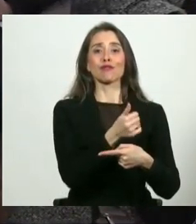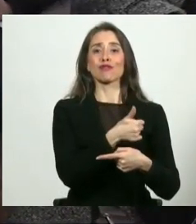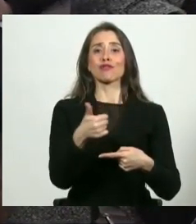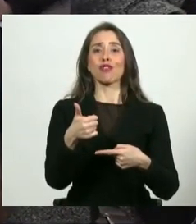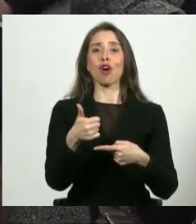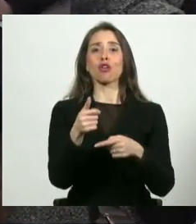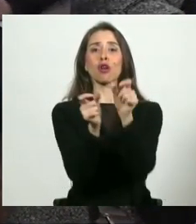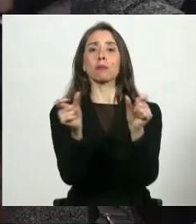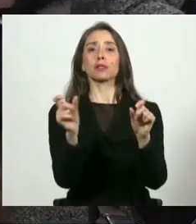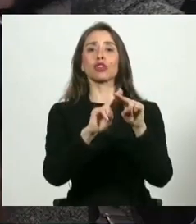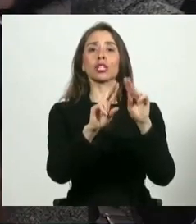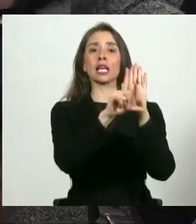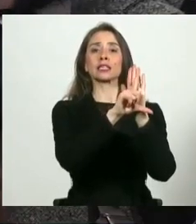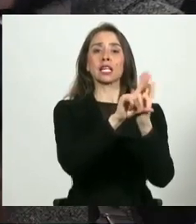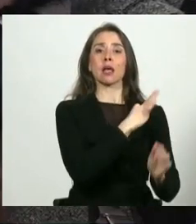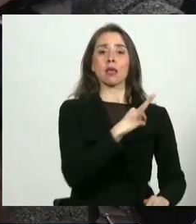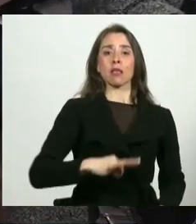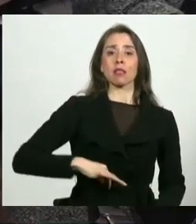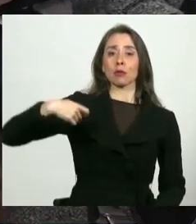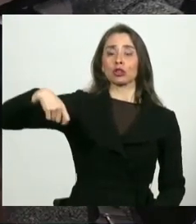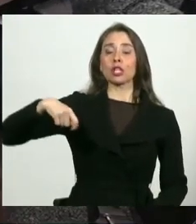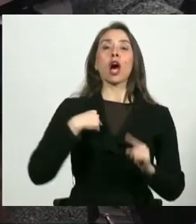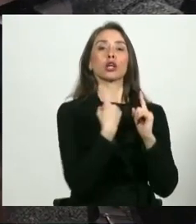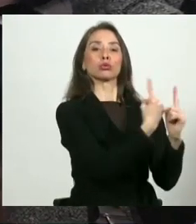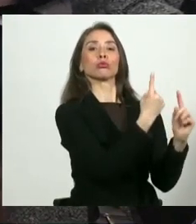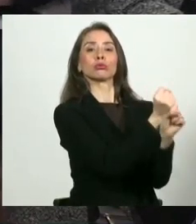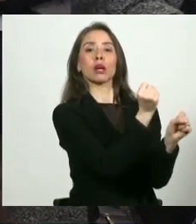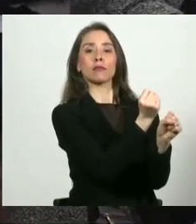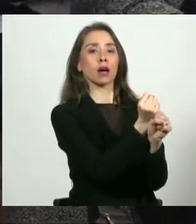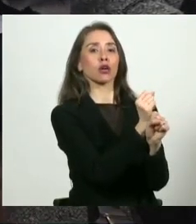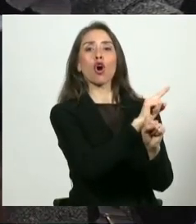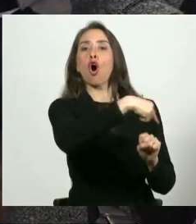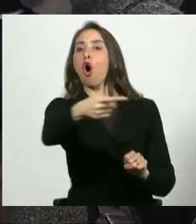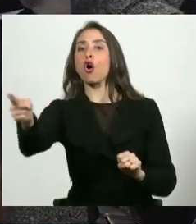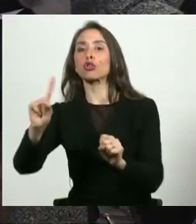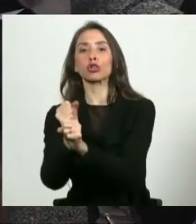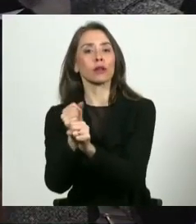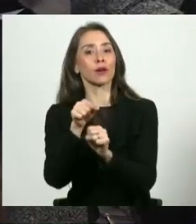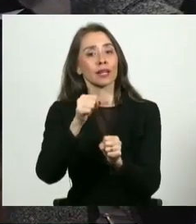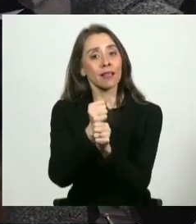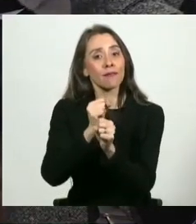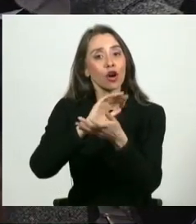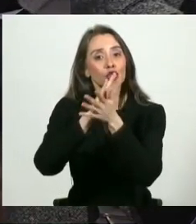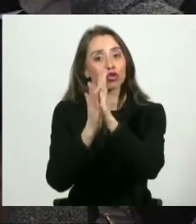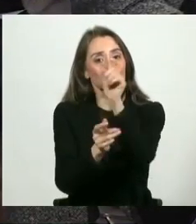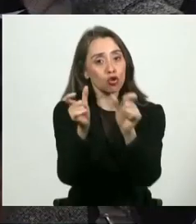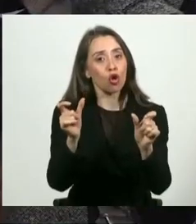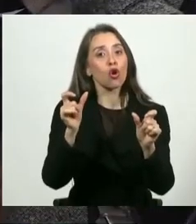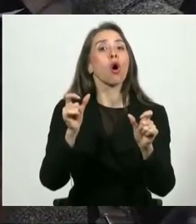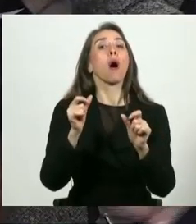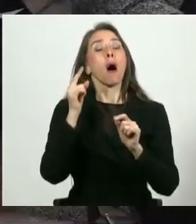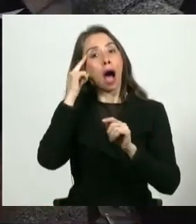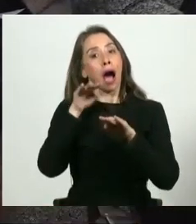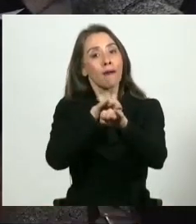los legisladores hagan un trabajo y el resto no lo haga. Este trabajo es de todos, por todos y para